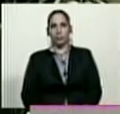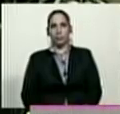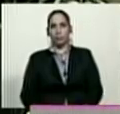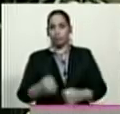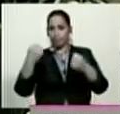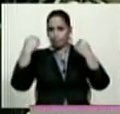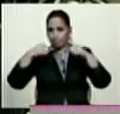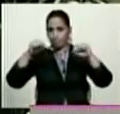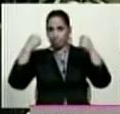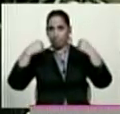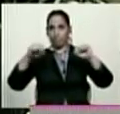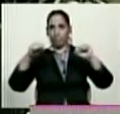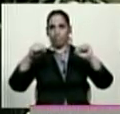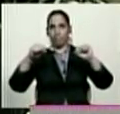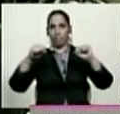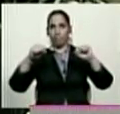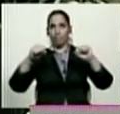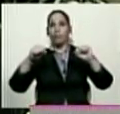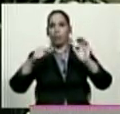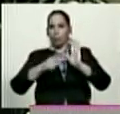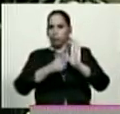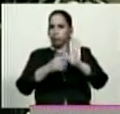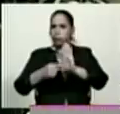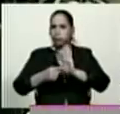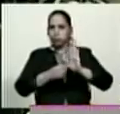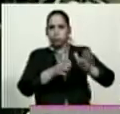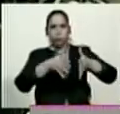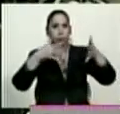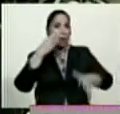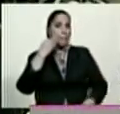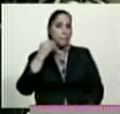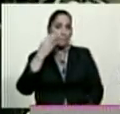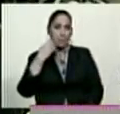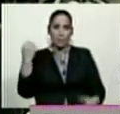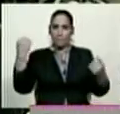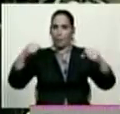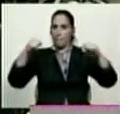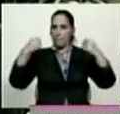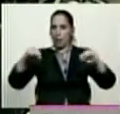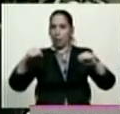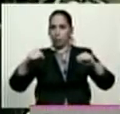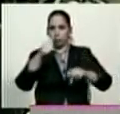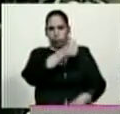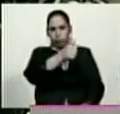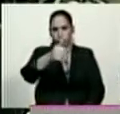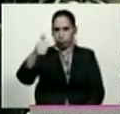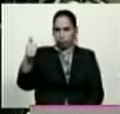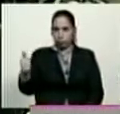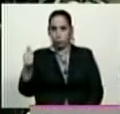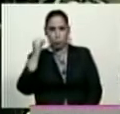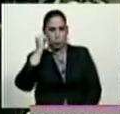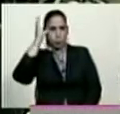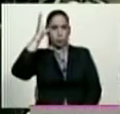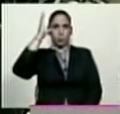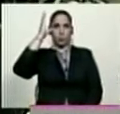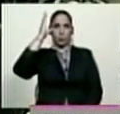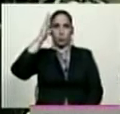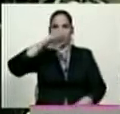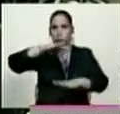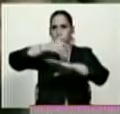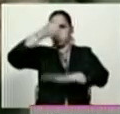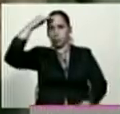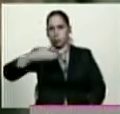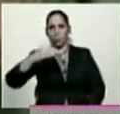ejercicios han arrojado una gran experiencia práctica en cada uno de ustedes, comandantes de